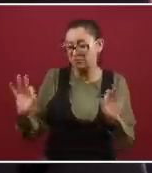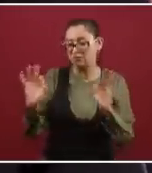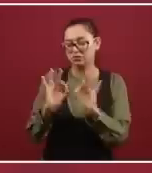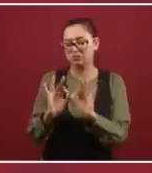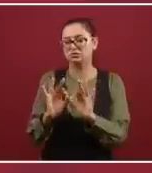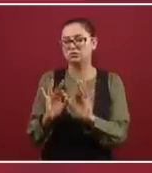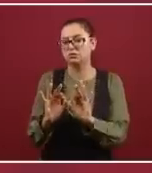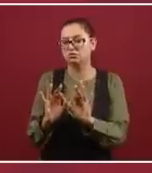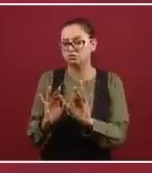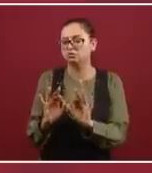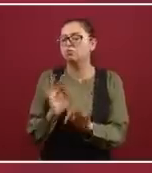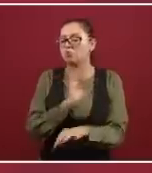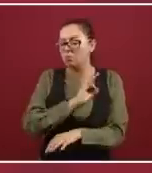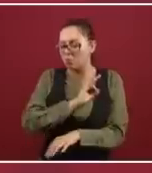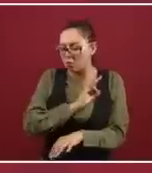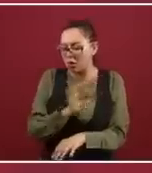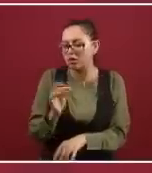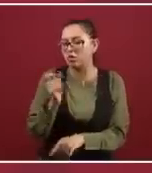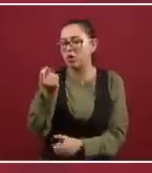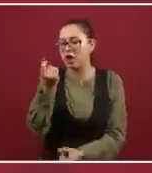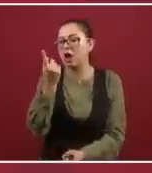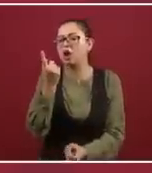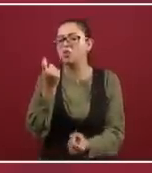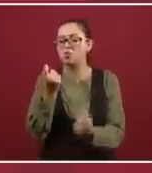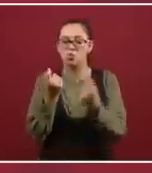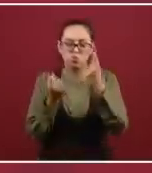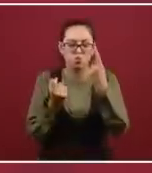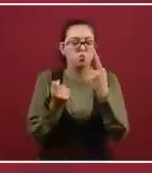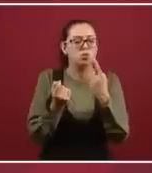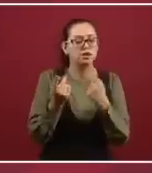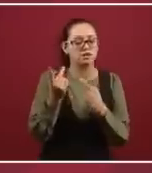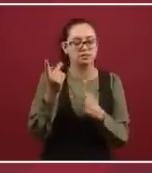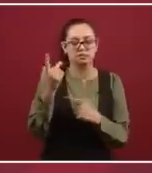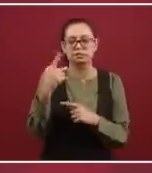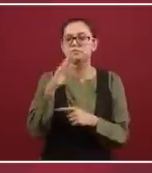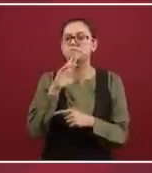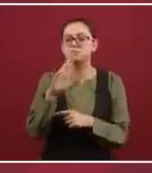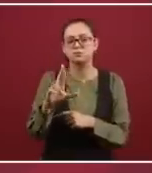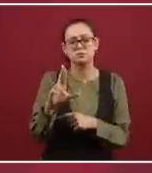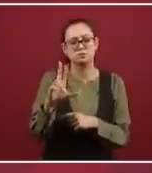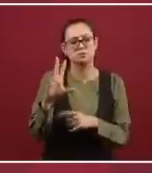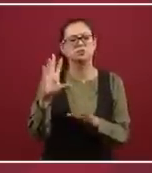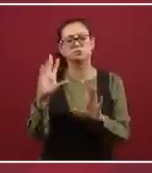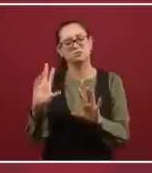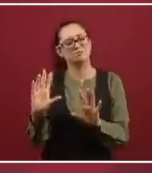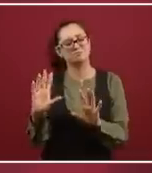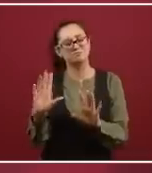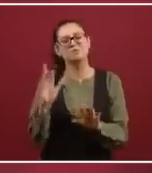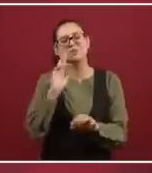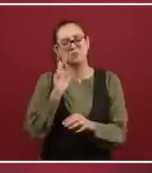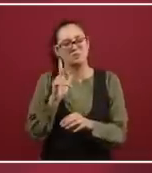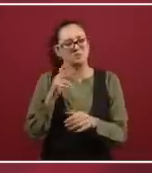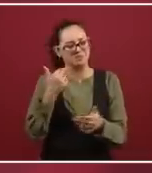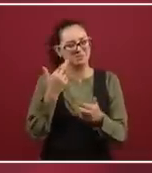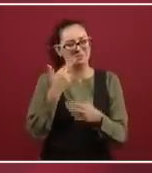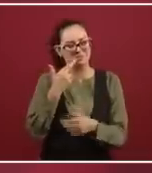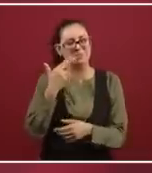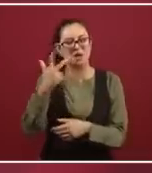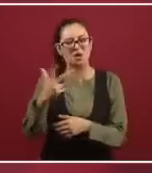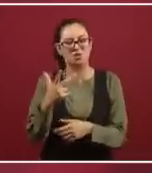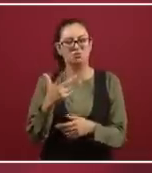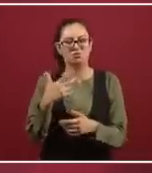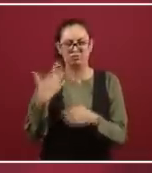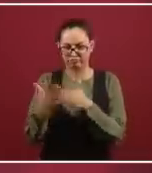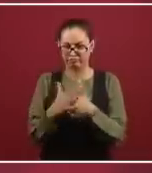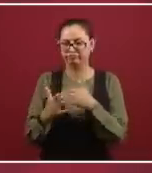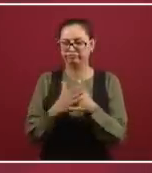yo contesto algunas preguntas en esta ocasión. Si no, pues nos vamos a ir, nos vamos a seguir